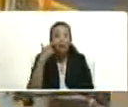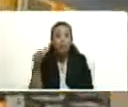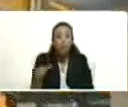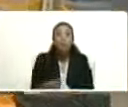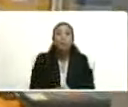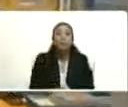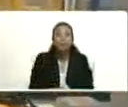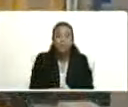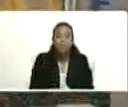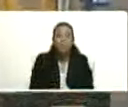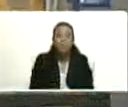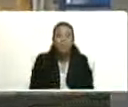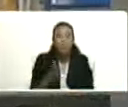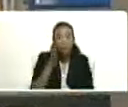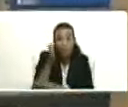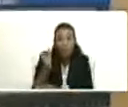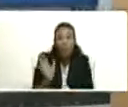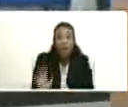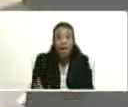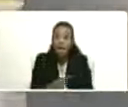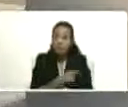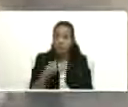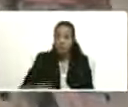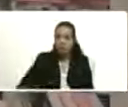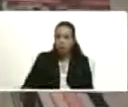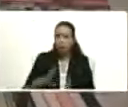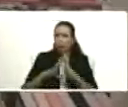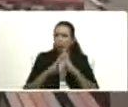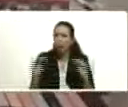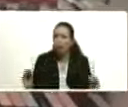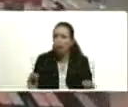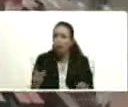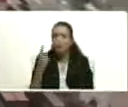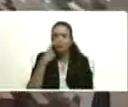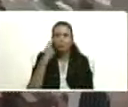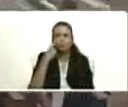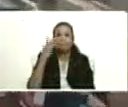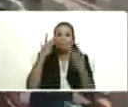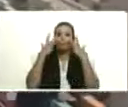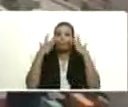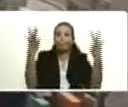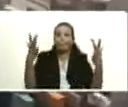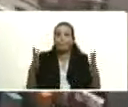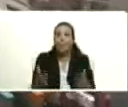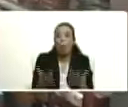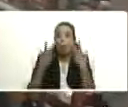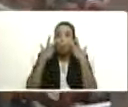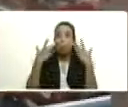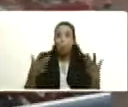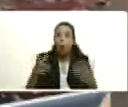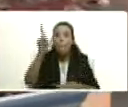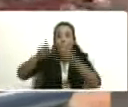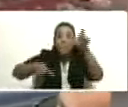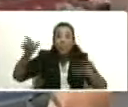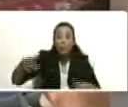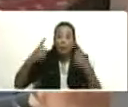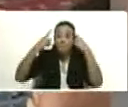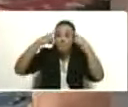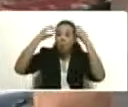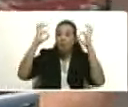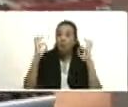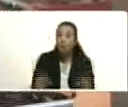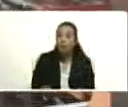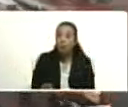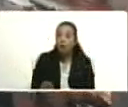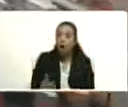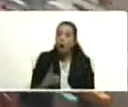que en China, presidente, quedé, aparte de sorprendido, esa gente tiene por